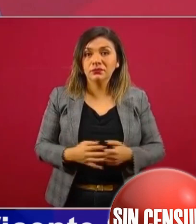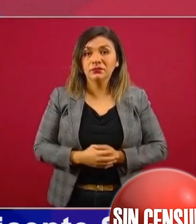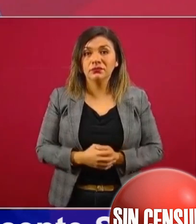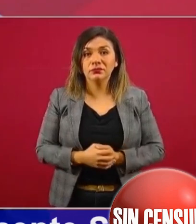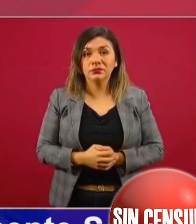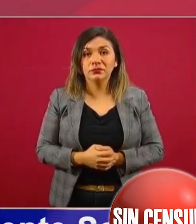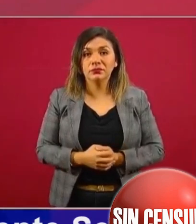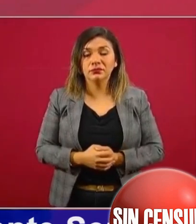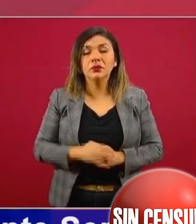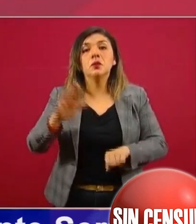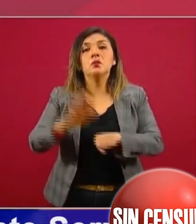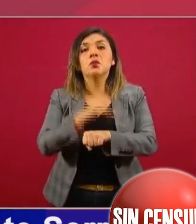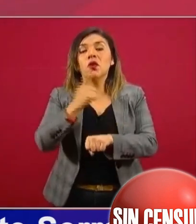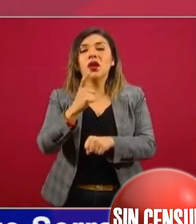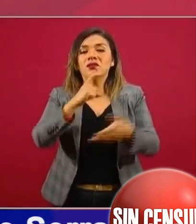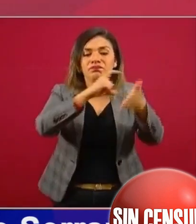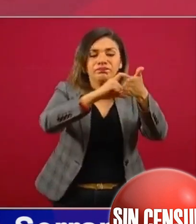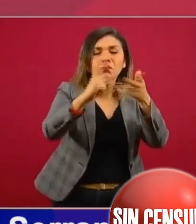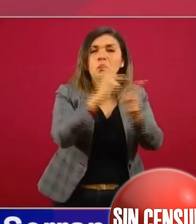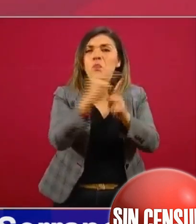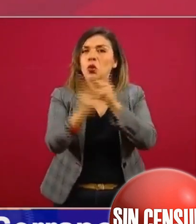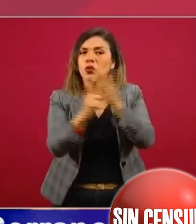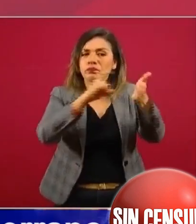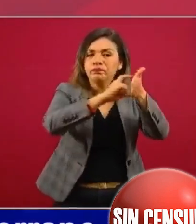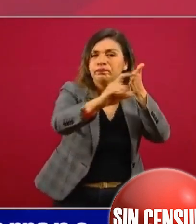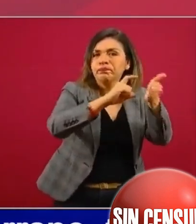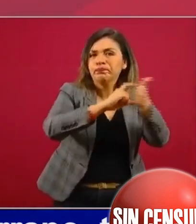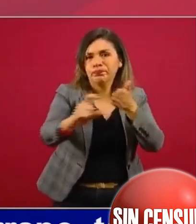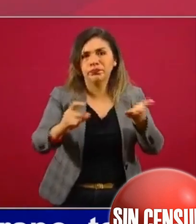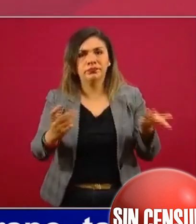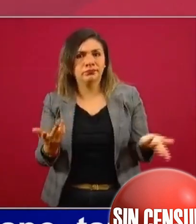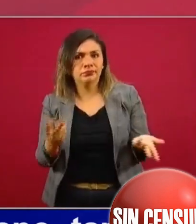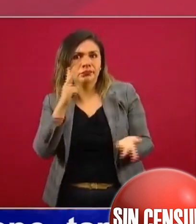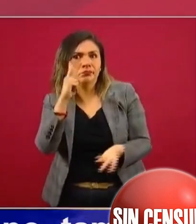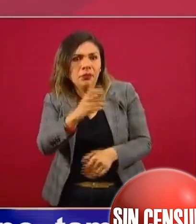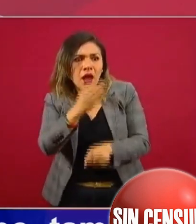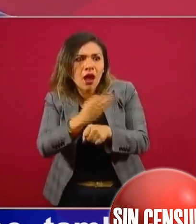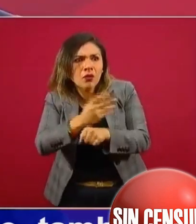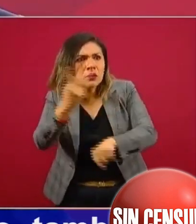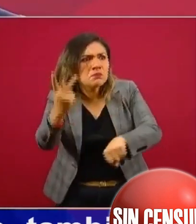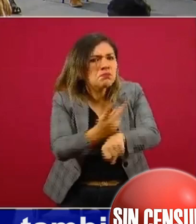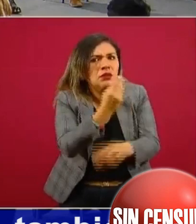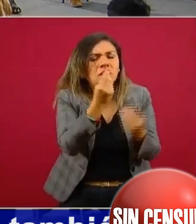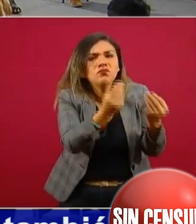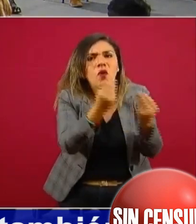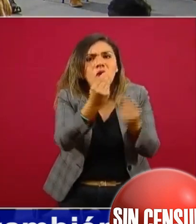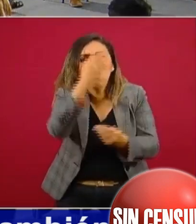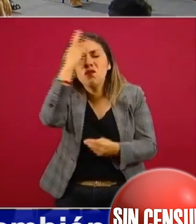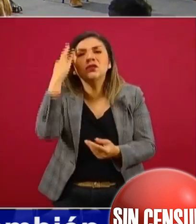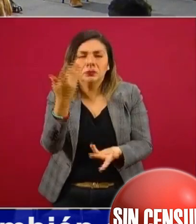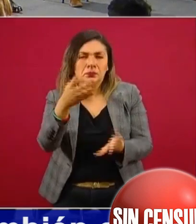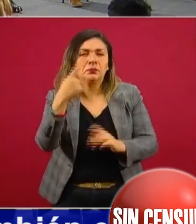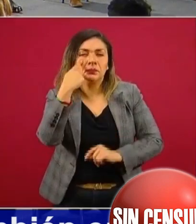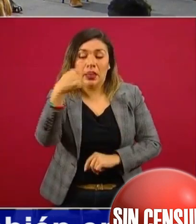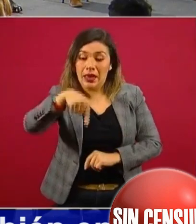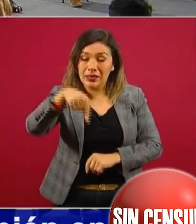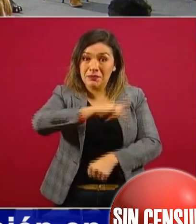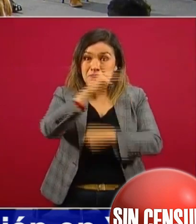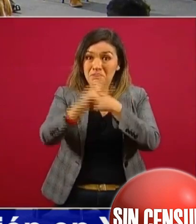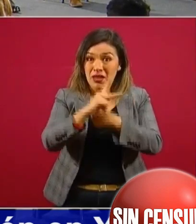por el etiquetado. Después de lo que estamos viendo, fíjense que en nuestro